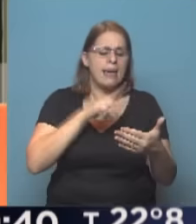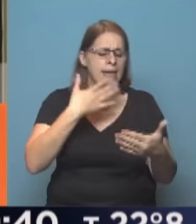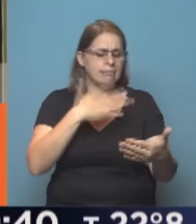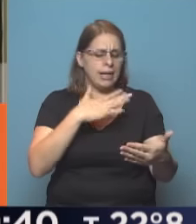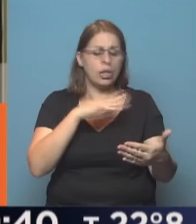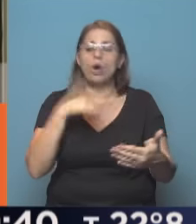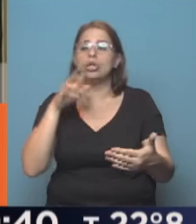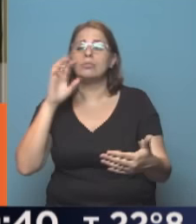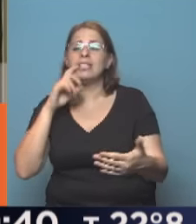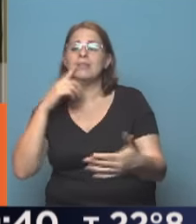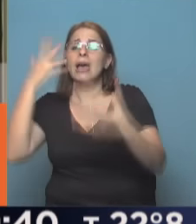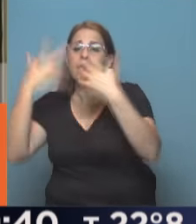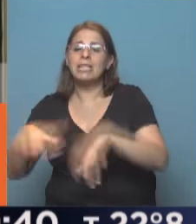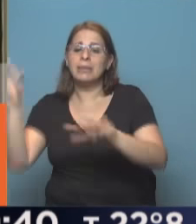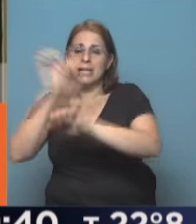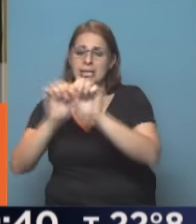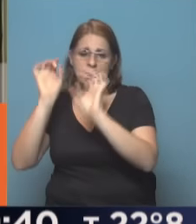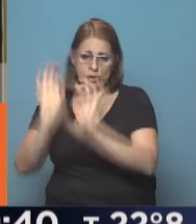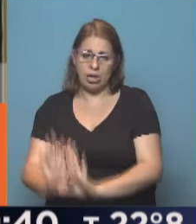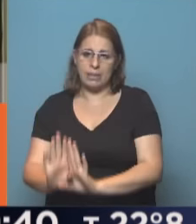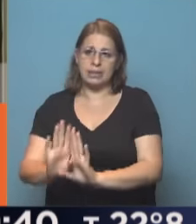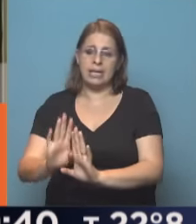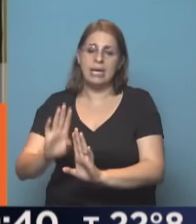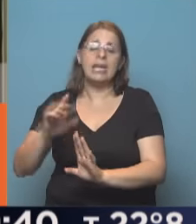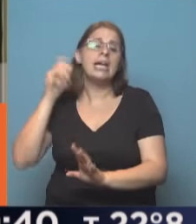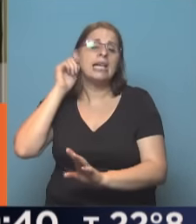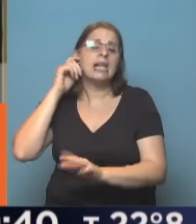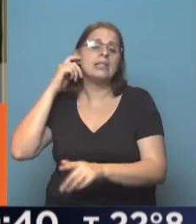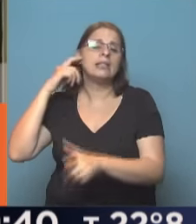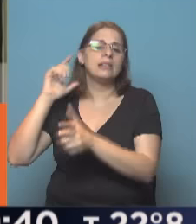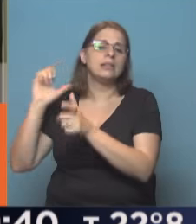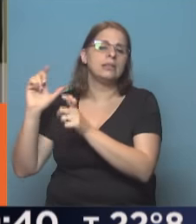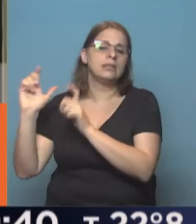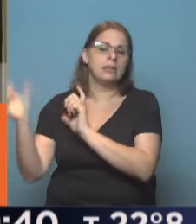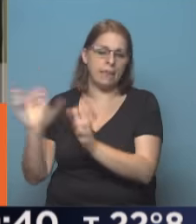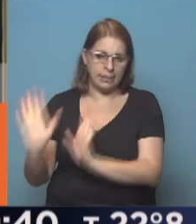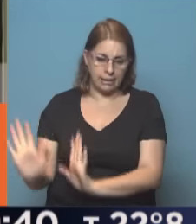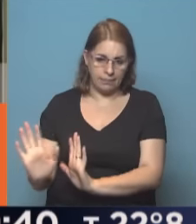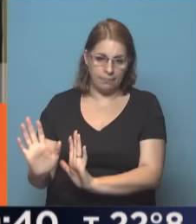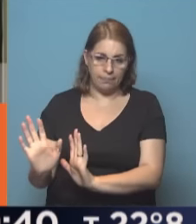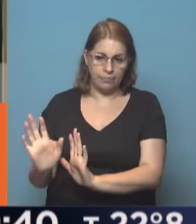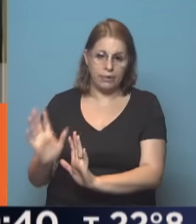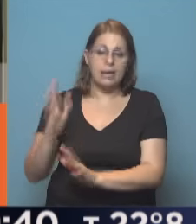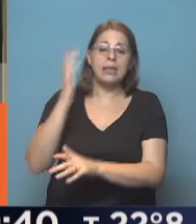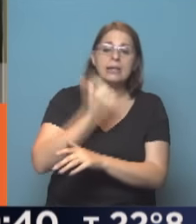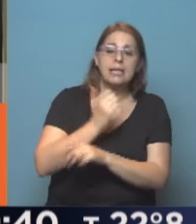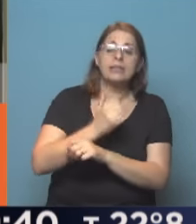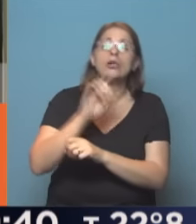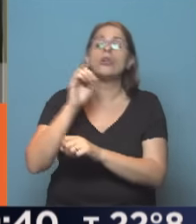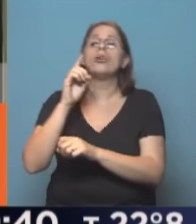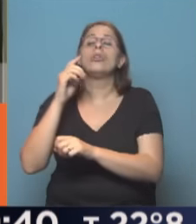TIMSS es específicamente matemática y ciencia, y en otra edad. Entonces, mide en sexto grado y en primer